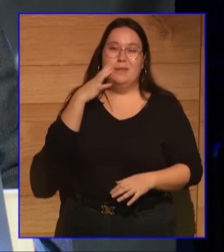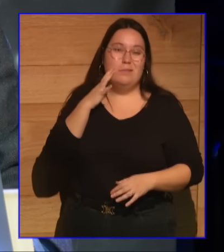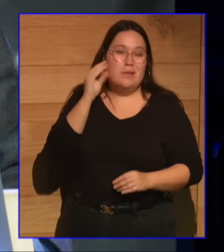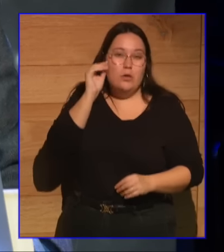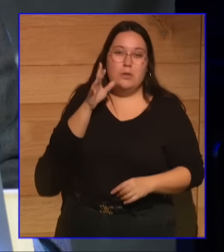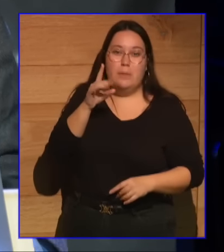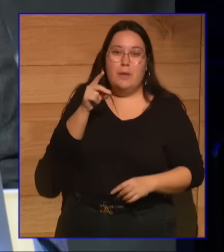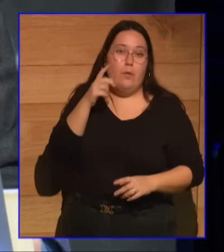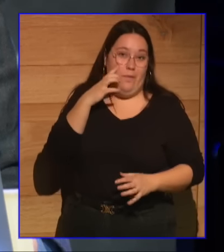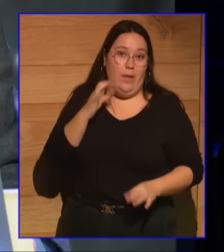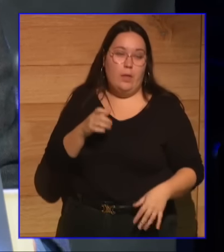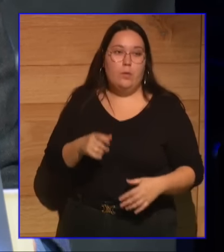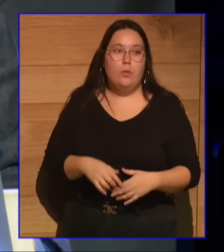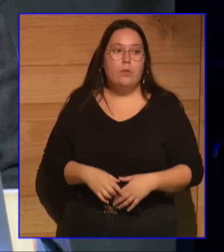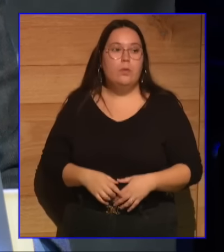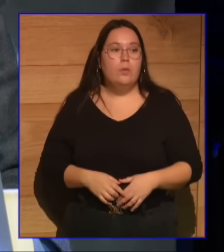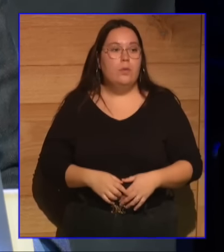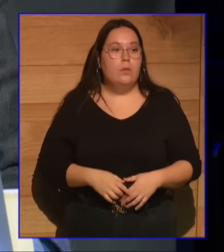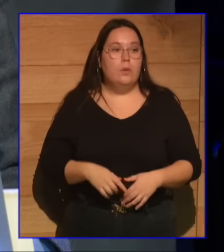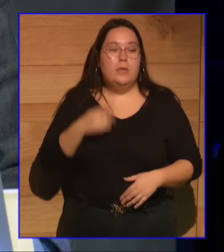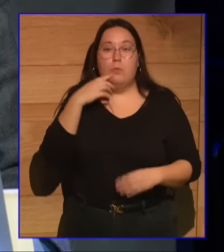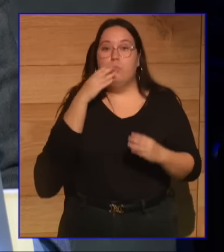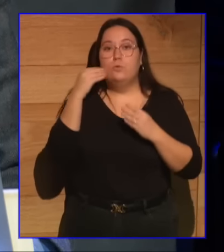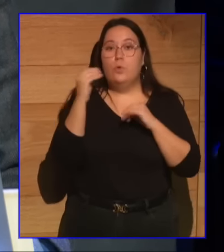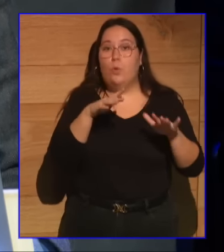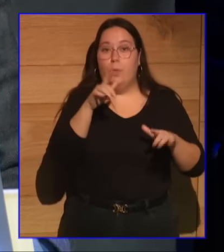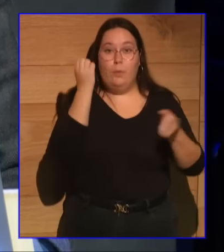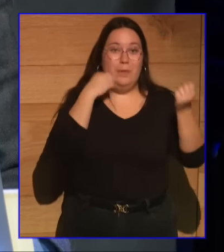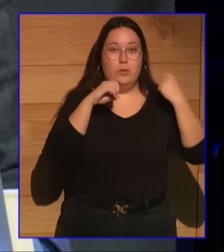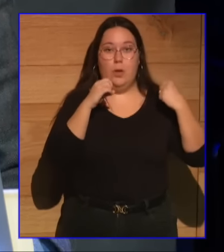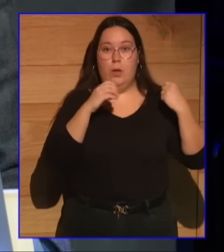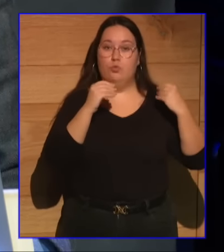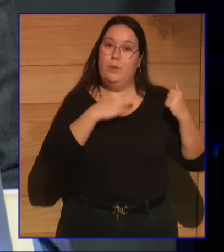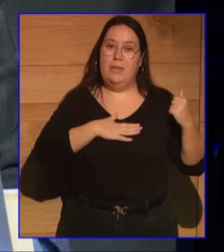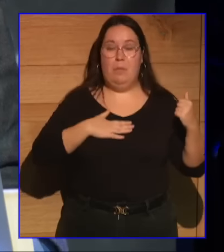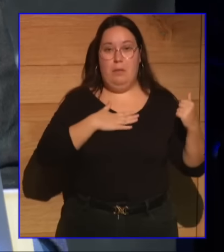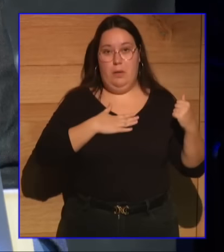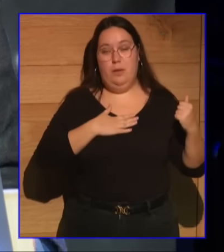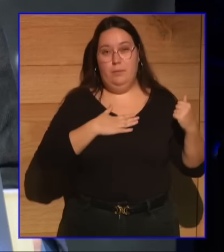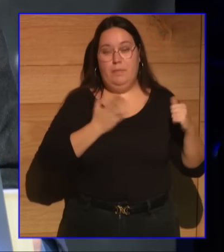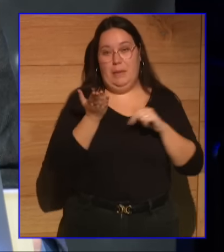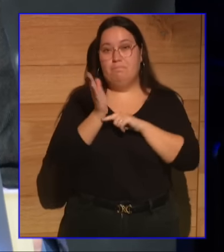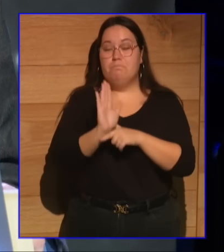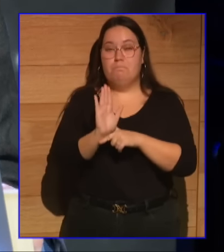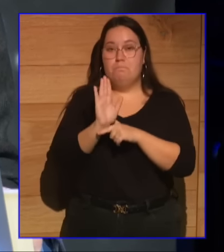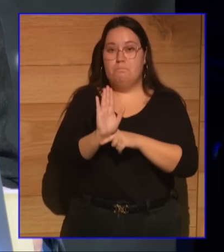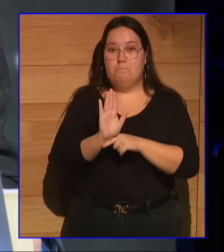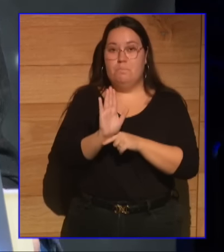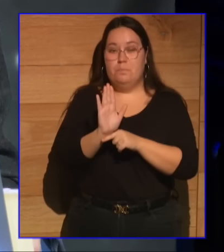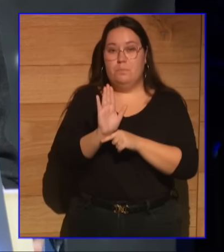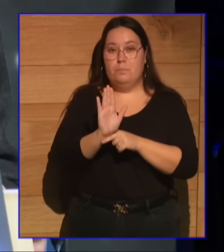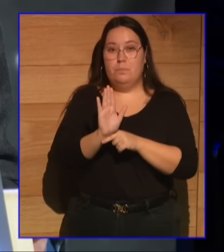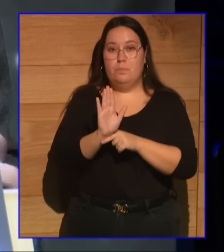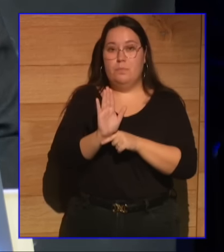del verdadero, que aquí pues tiene esa sustitución por un personaje mucho más amable y que representa...